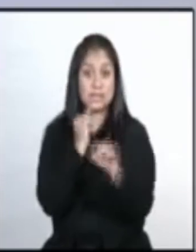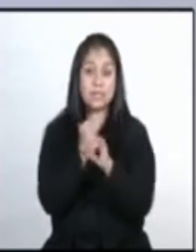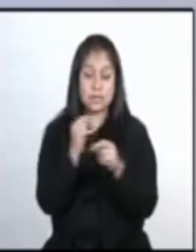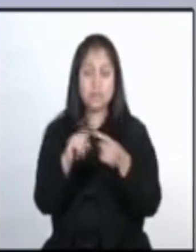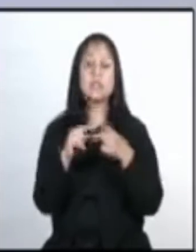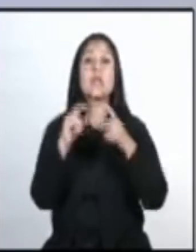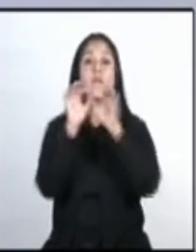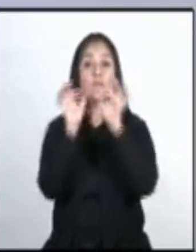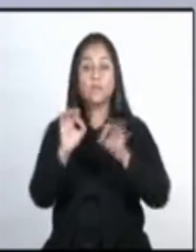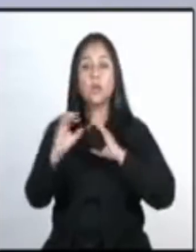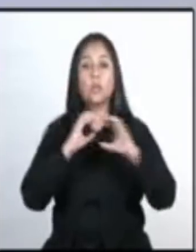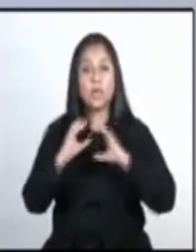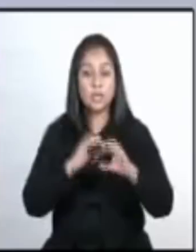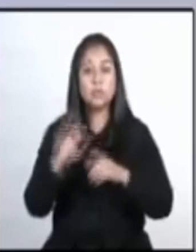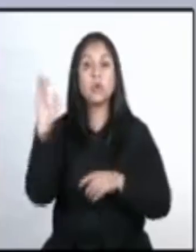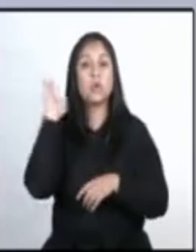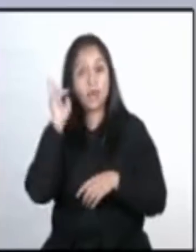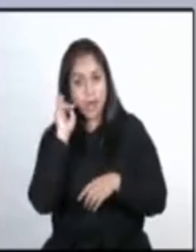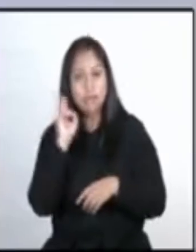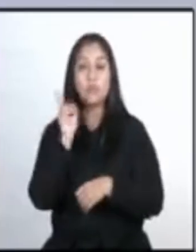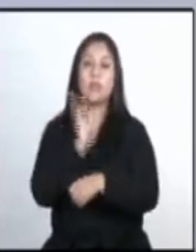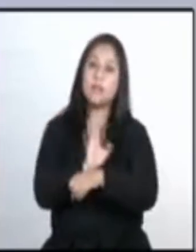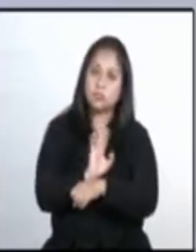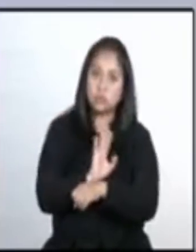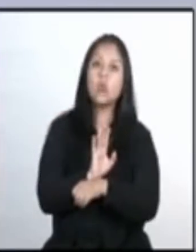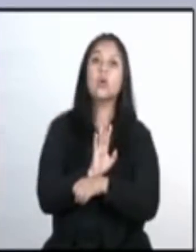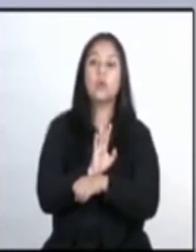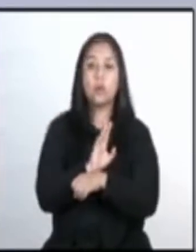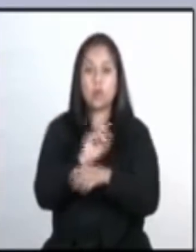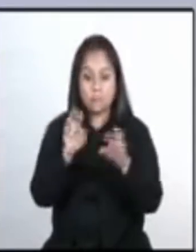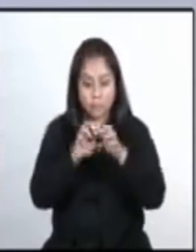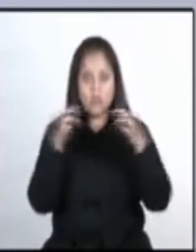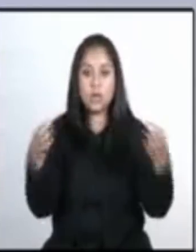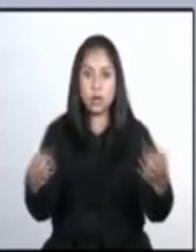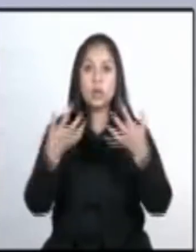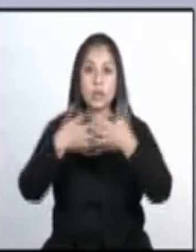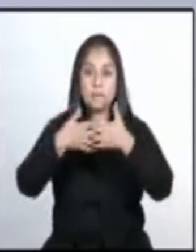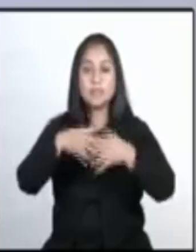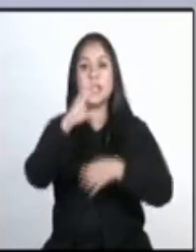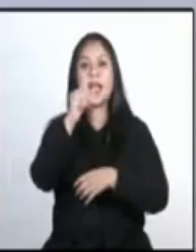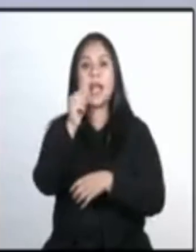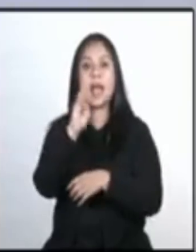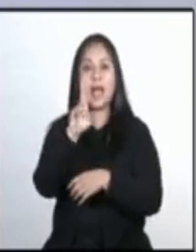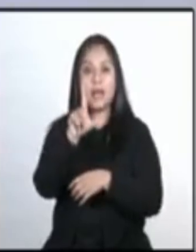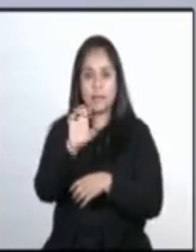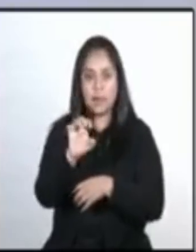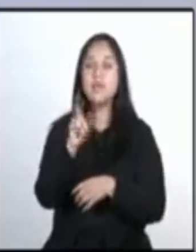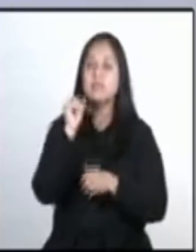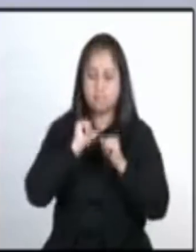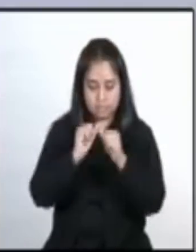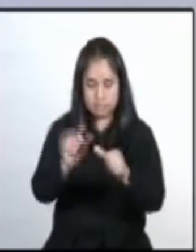de comunicación, incluyendo la radio, la televisión, los medios escritos y las empresas de cable, mantendrán su